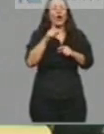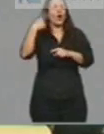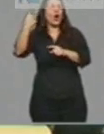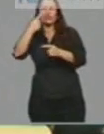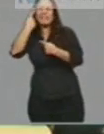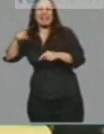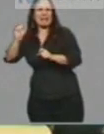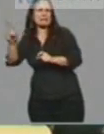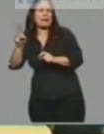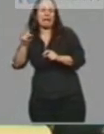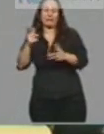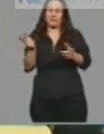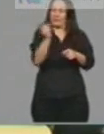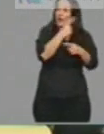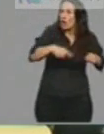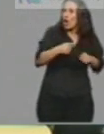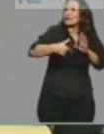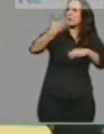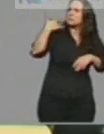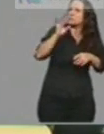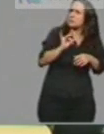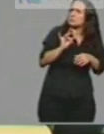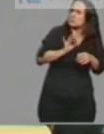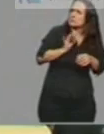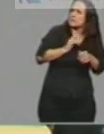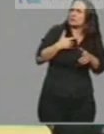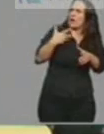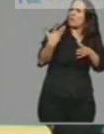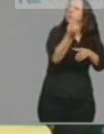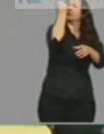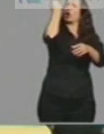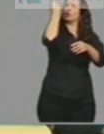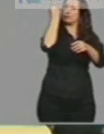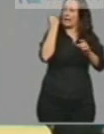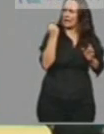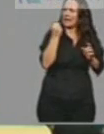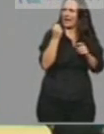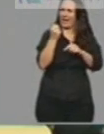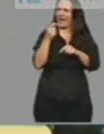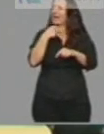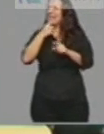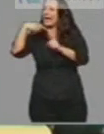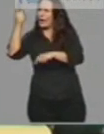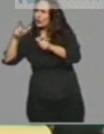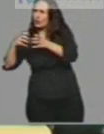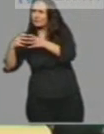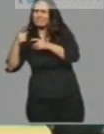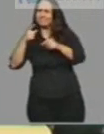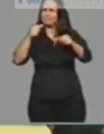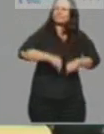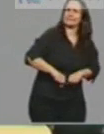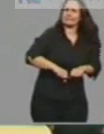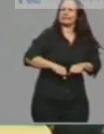lograr en estos últimos años finalmente se malogren. Estas cosas que a veces decimos sobre el pasado no es con el ánimo